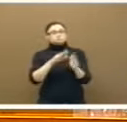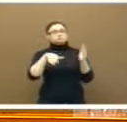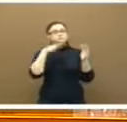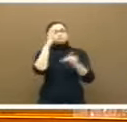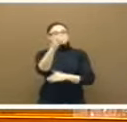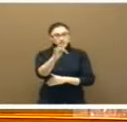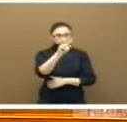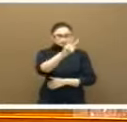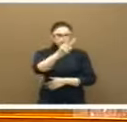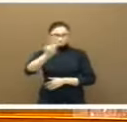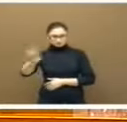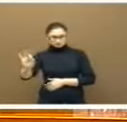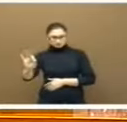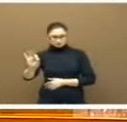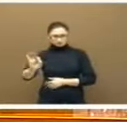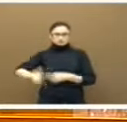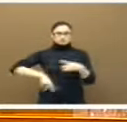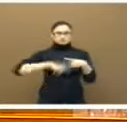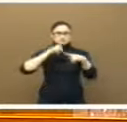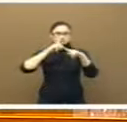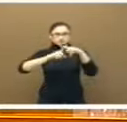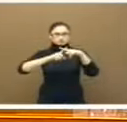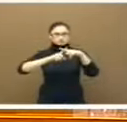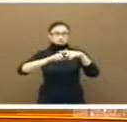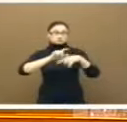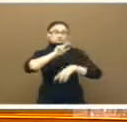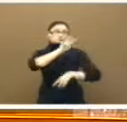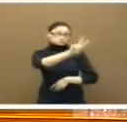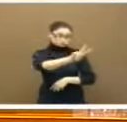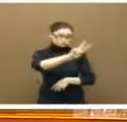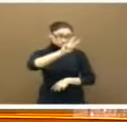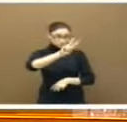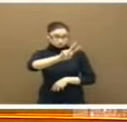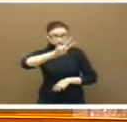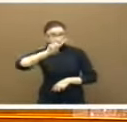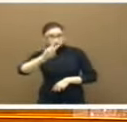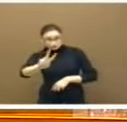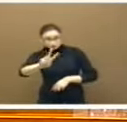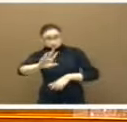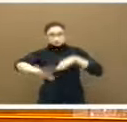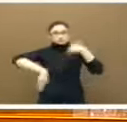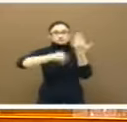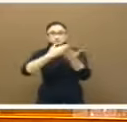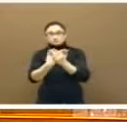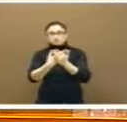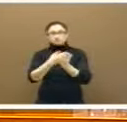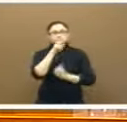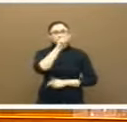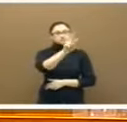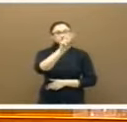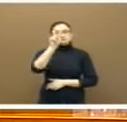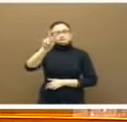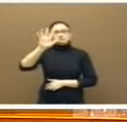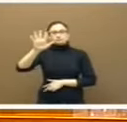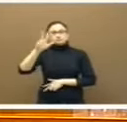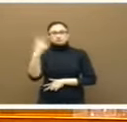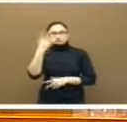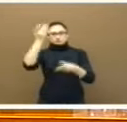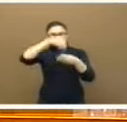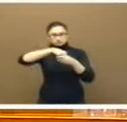220, más desde la 222 a la 225, ambas